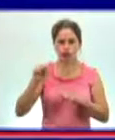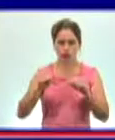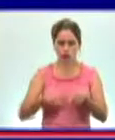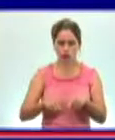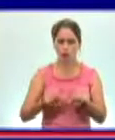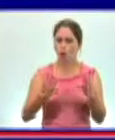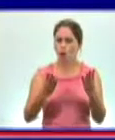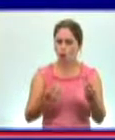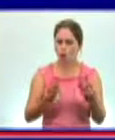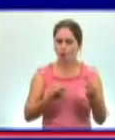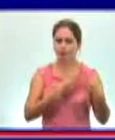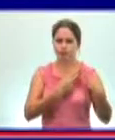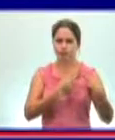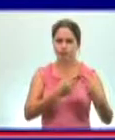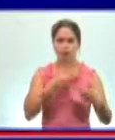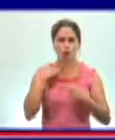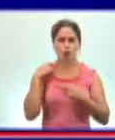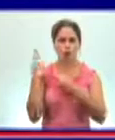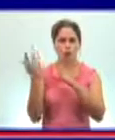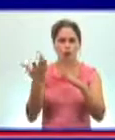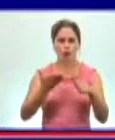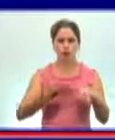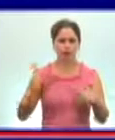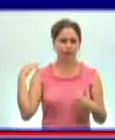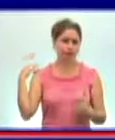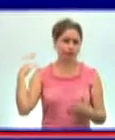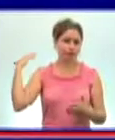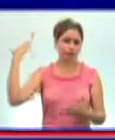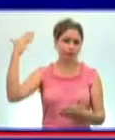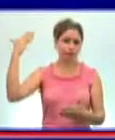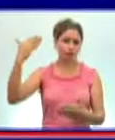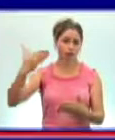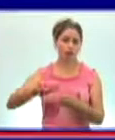contienda, fue lo que en sentido general fue saneando